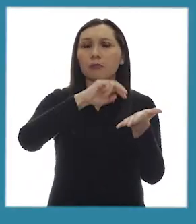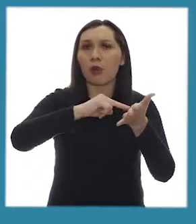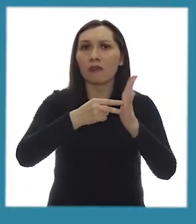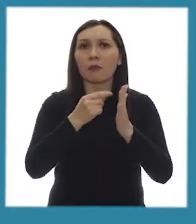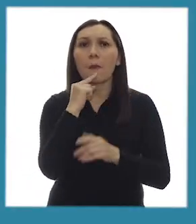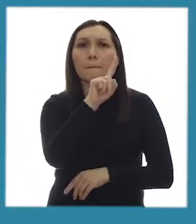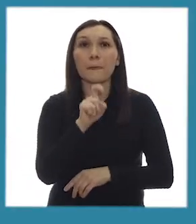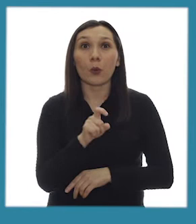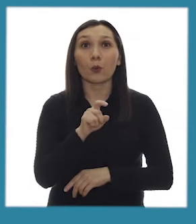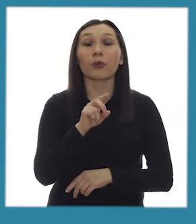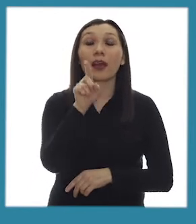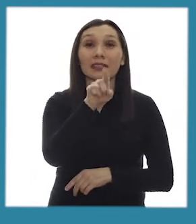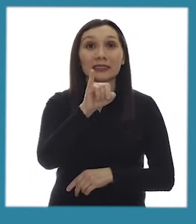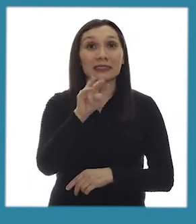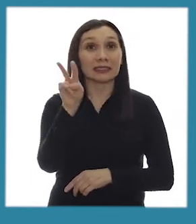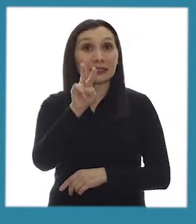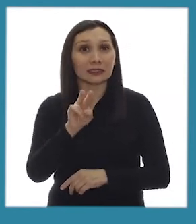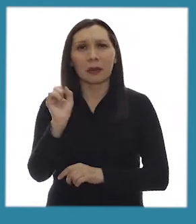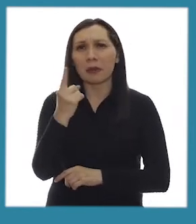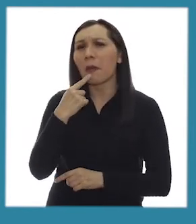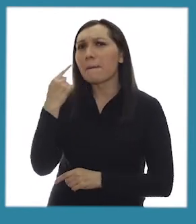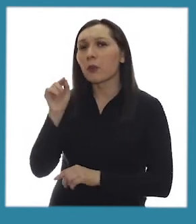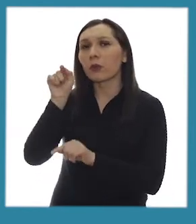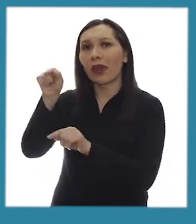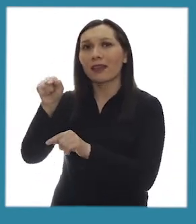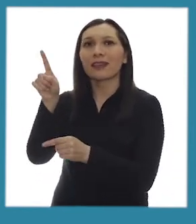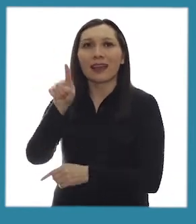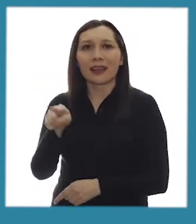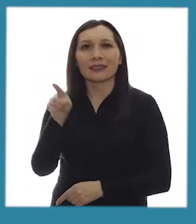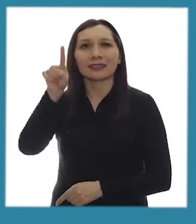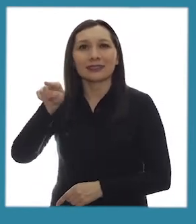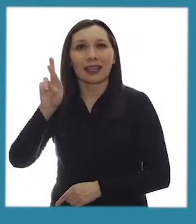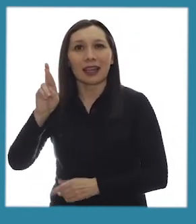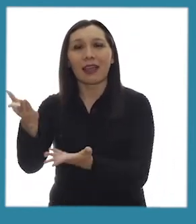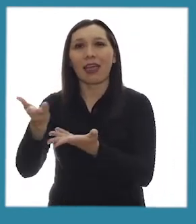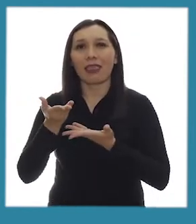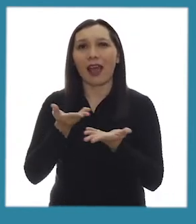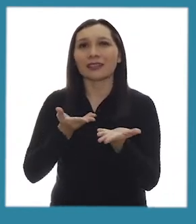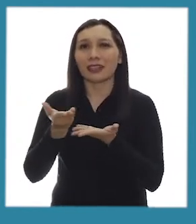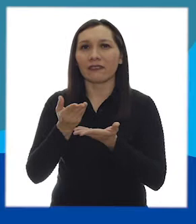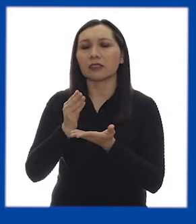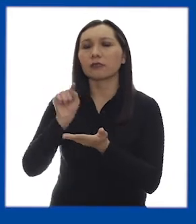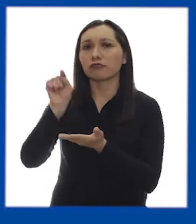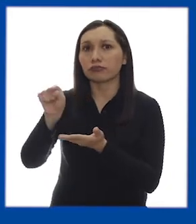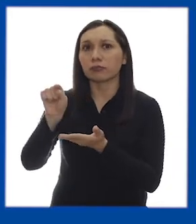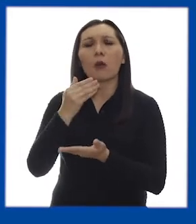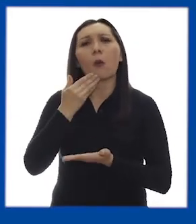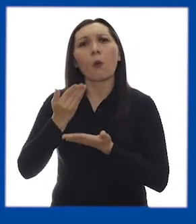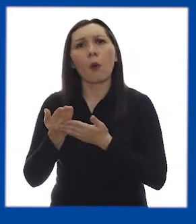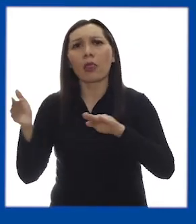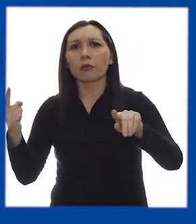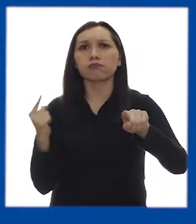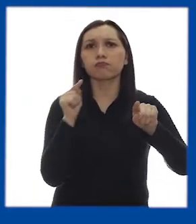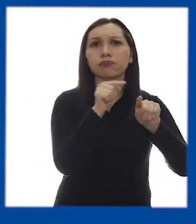CIS, se solicita primero contactar al SSR que le presta el servicio. ¿Cuándo recurrir a la